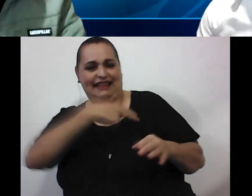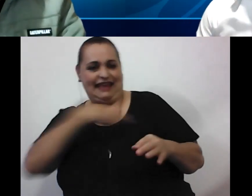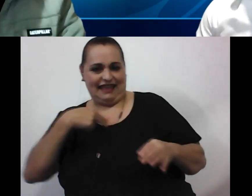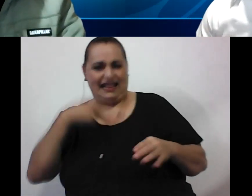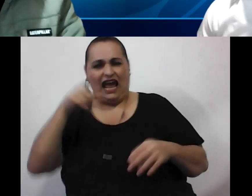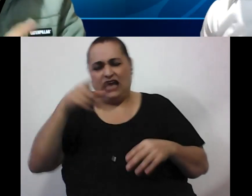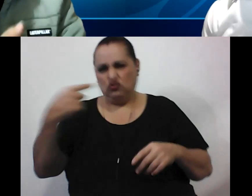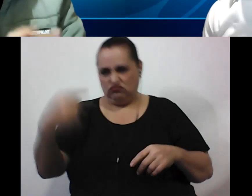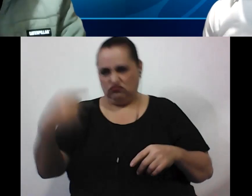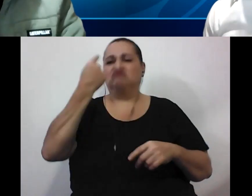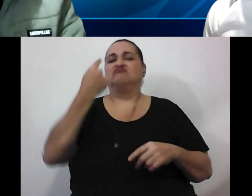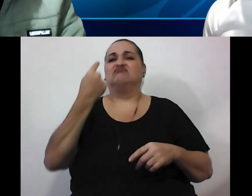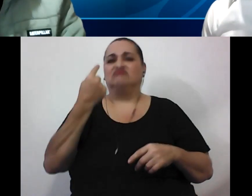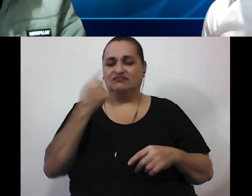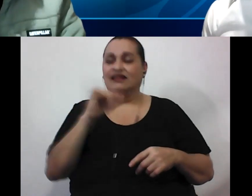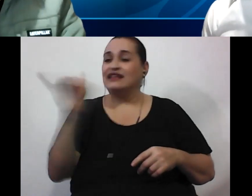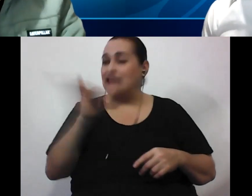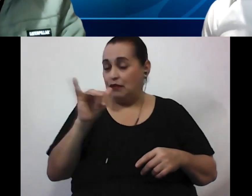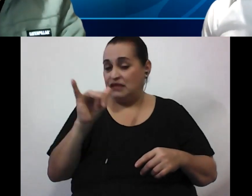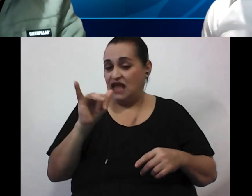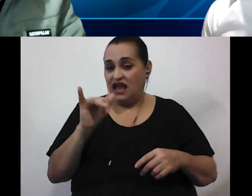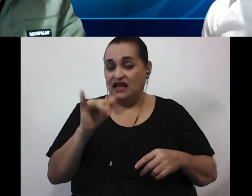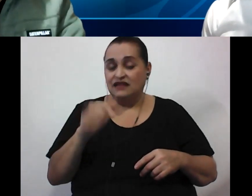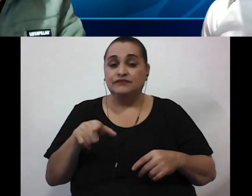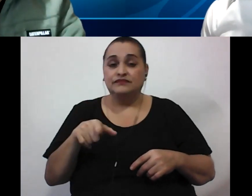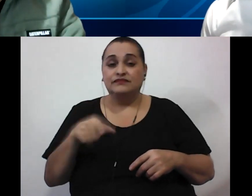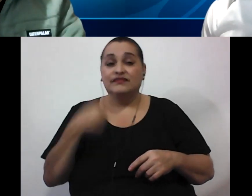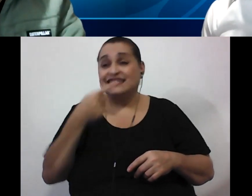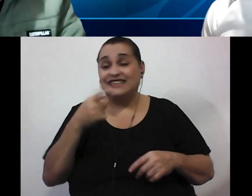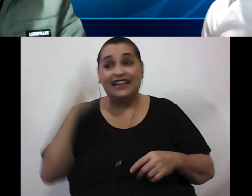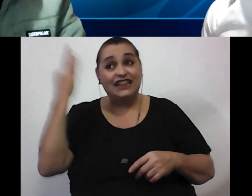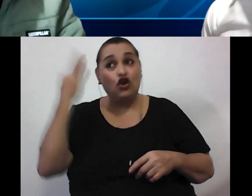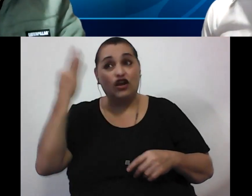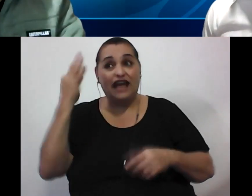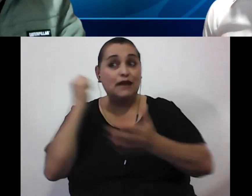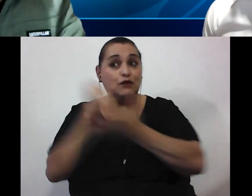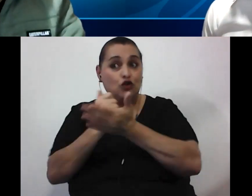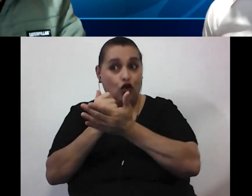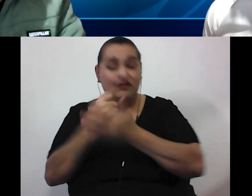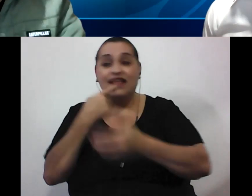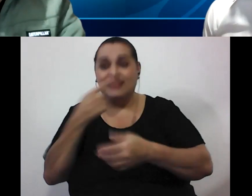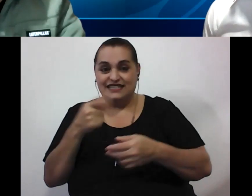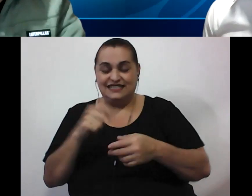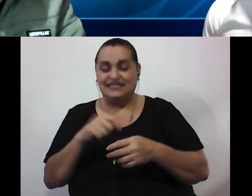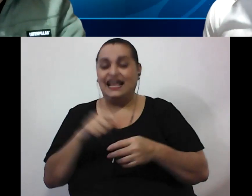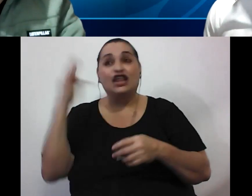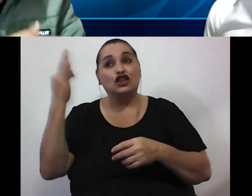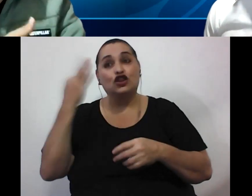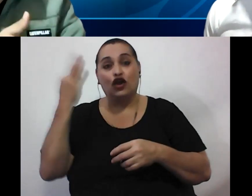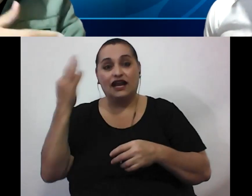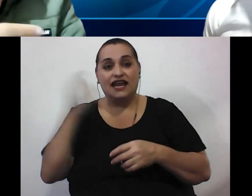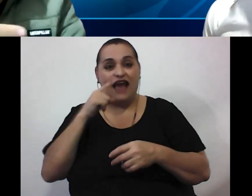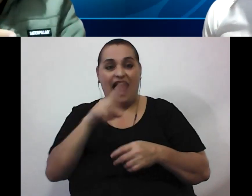lastima. Incluso hasta en criminología hay una teoría sobre eso, el labeling approach, se llama la teoría del etiquetamiento,